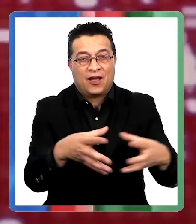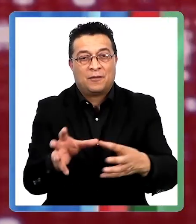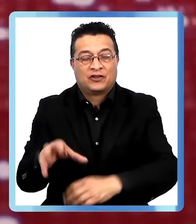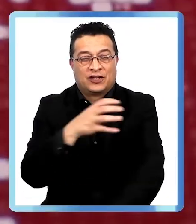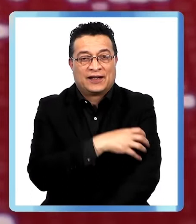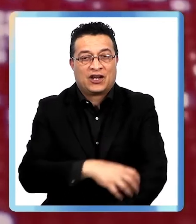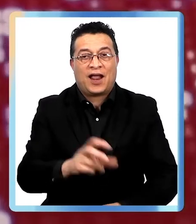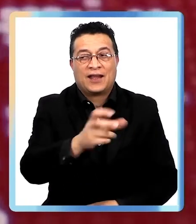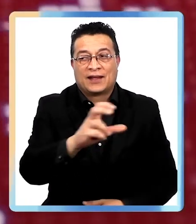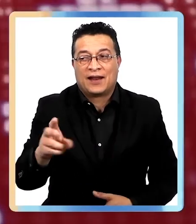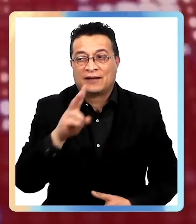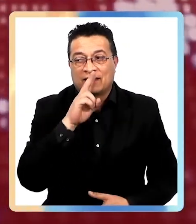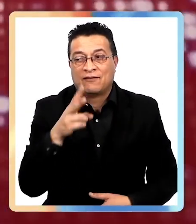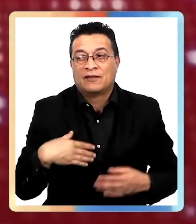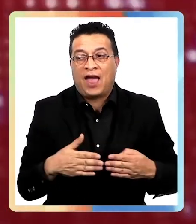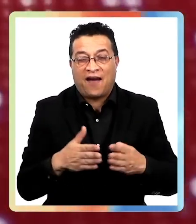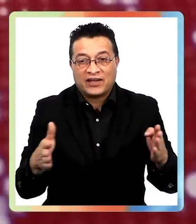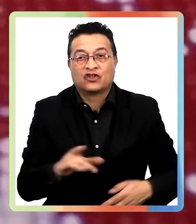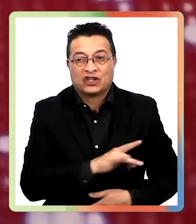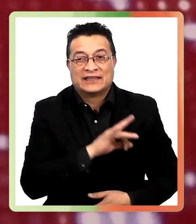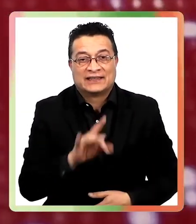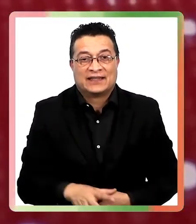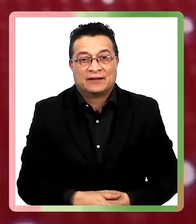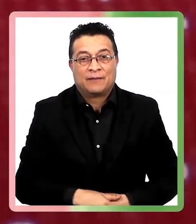Asociación Regional de Canales de Televisión de Señal Abierta de Chile,